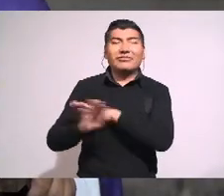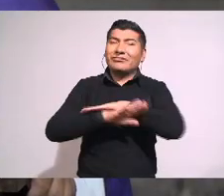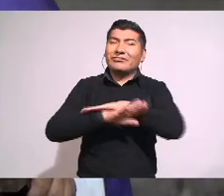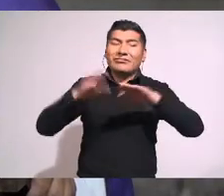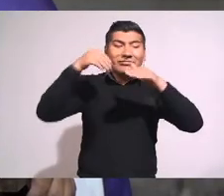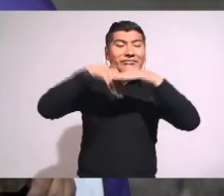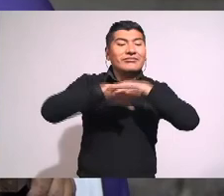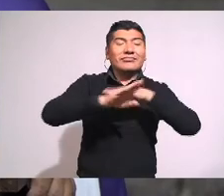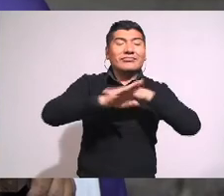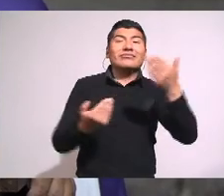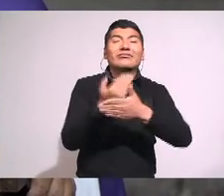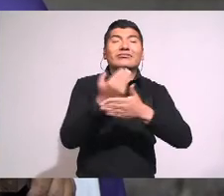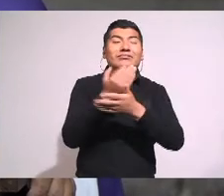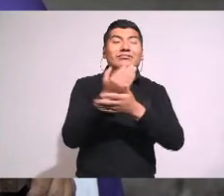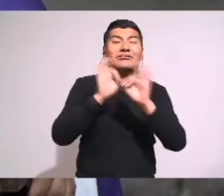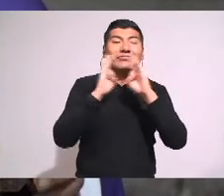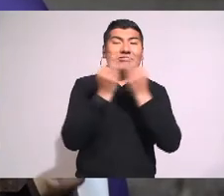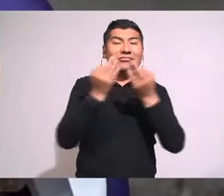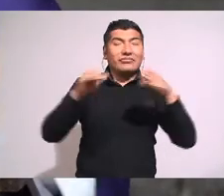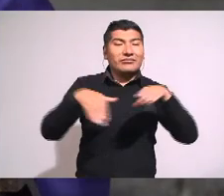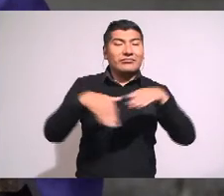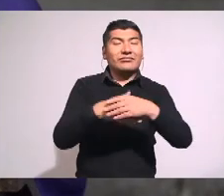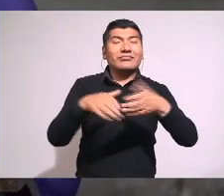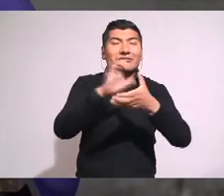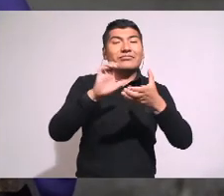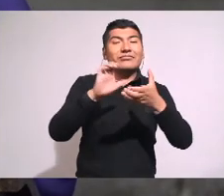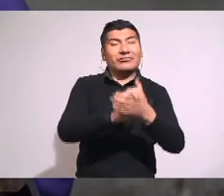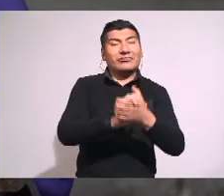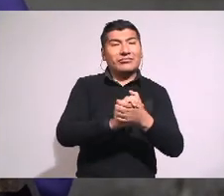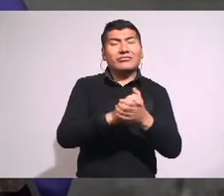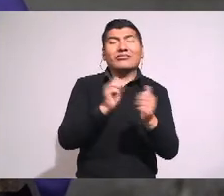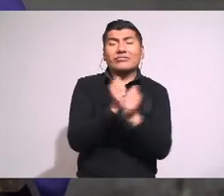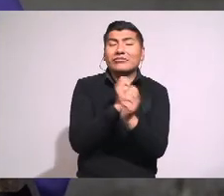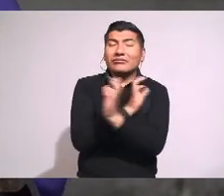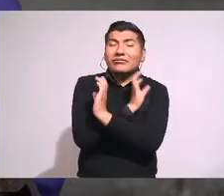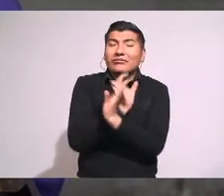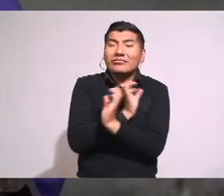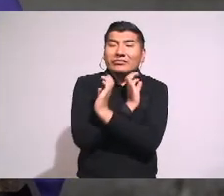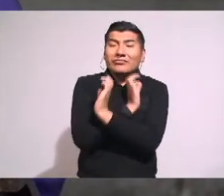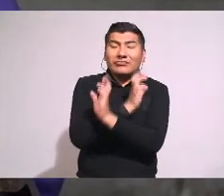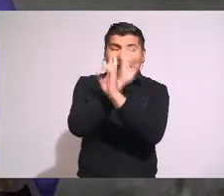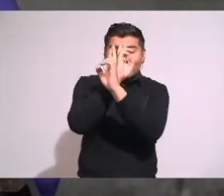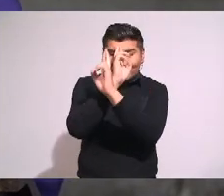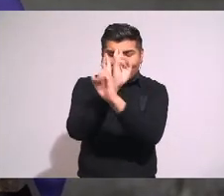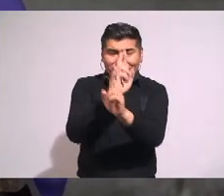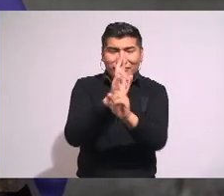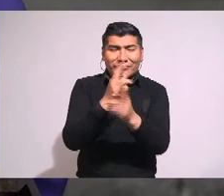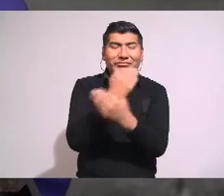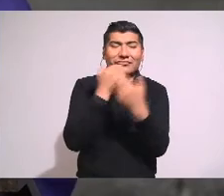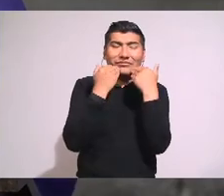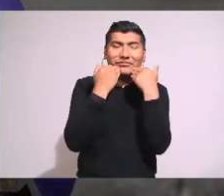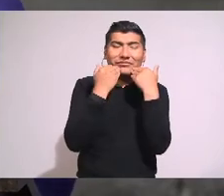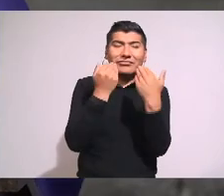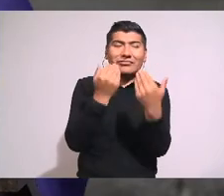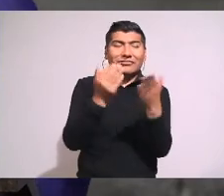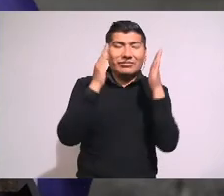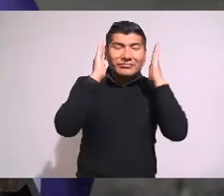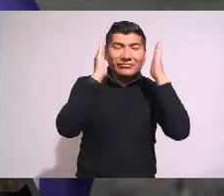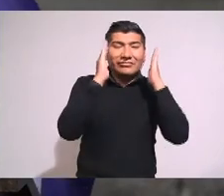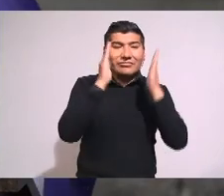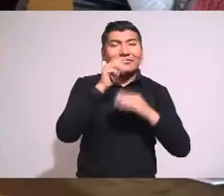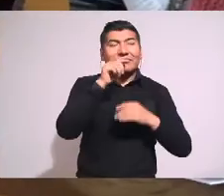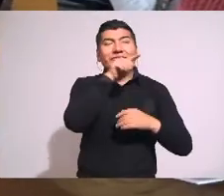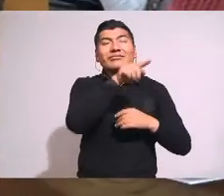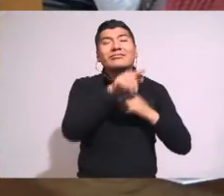en ese matrimonio. Por favor, con todo cariño, con todo respeto y agradecimiento, me refiero sobre todo a